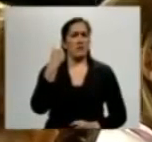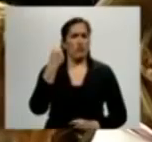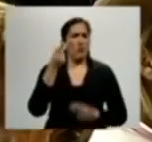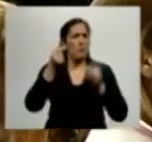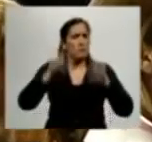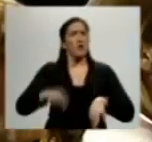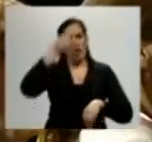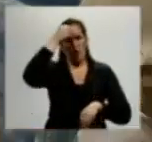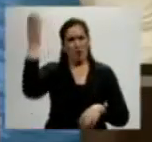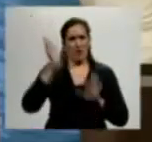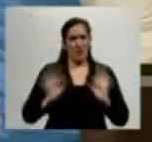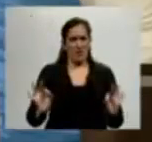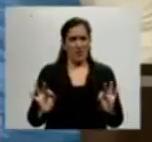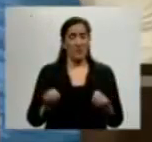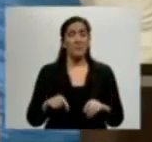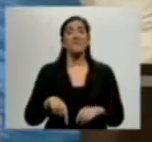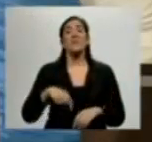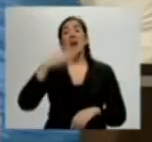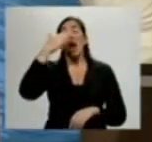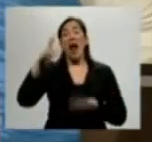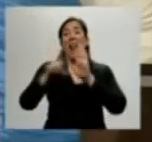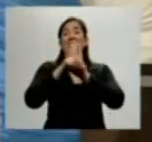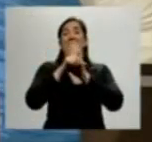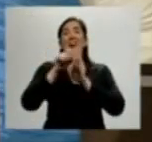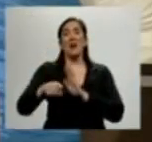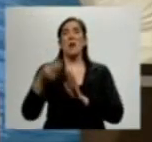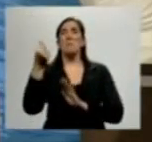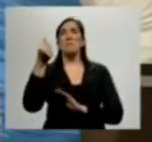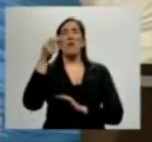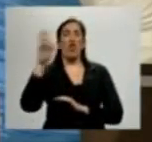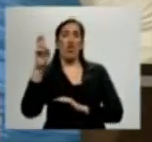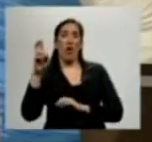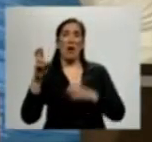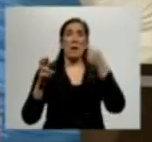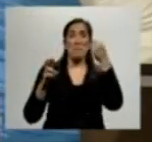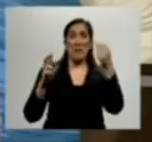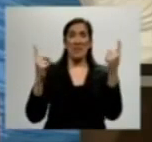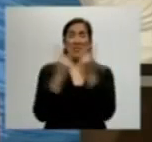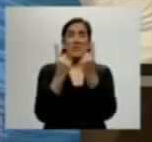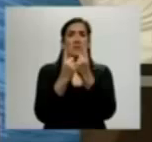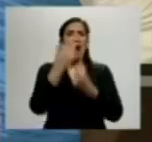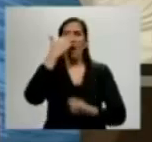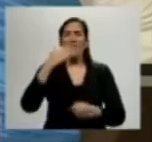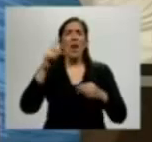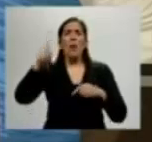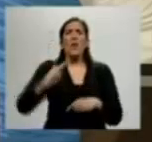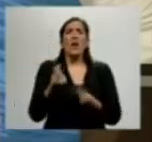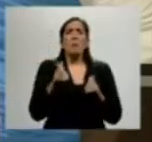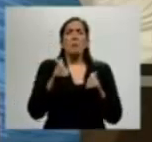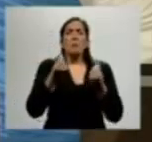legal. La derogación de la ley de convertibilidad dejó pendiente el restablecimiento pleno del peso como moneda de los argentinos.